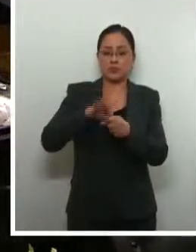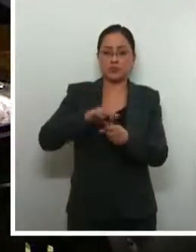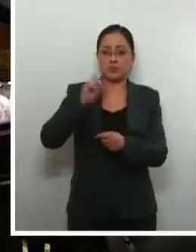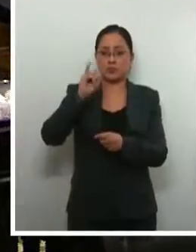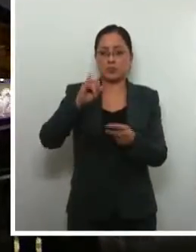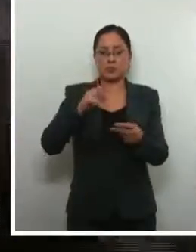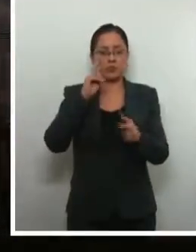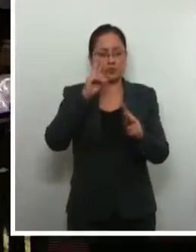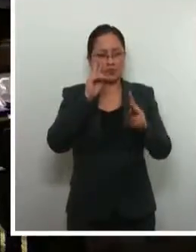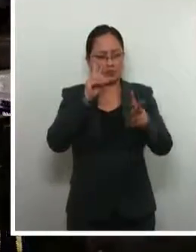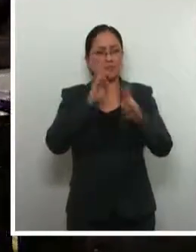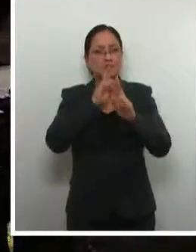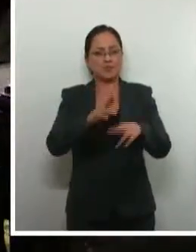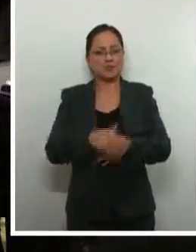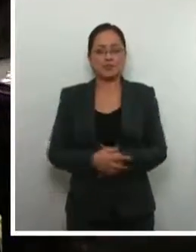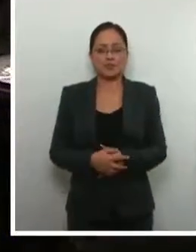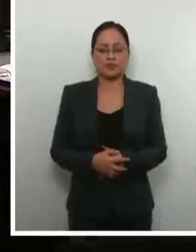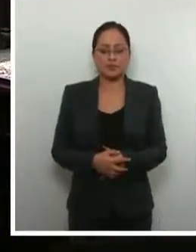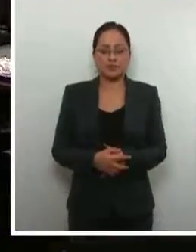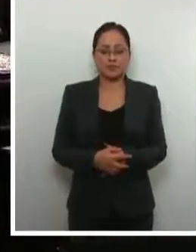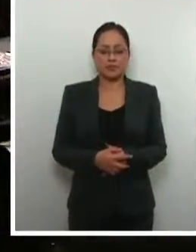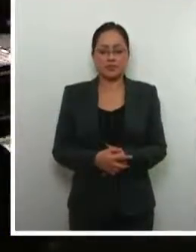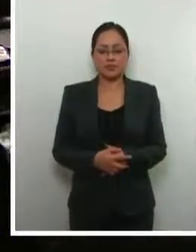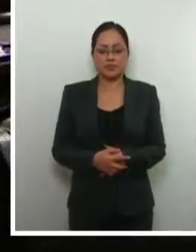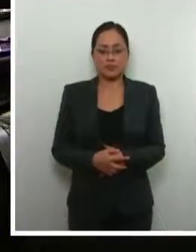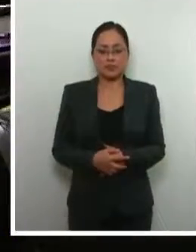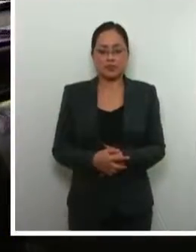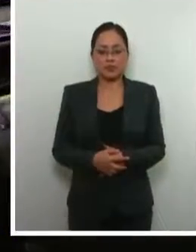votos a favor. Escuchemos el resultado.